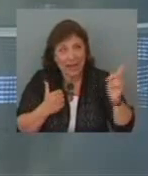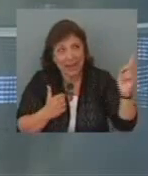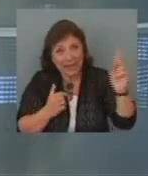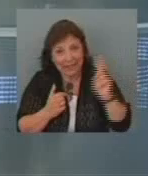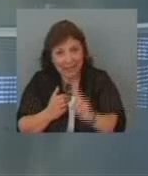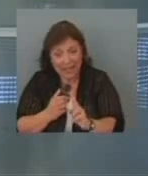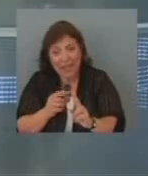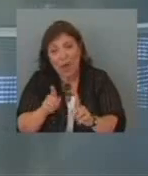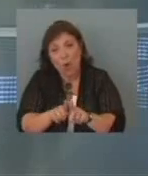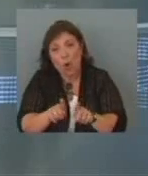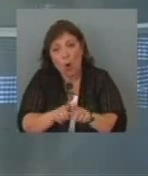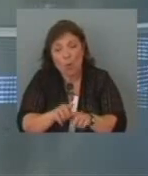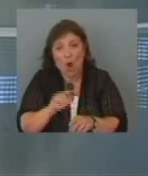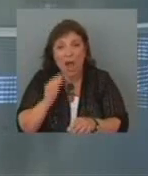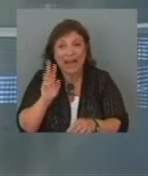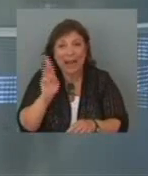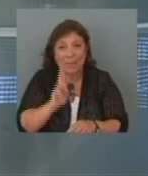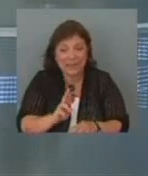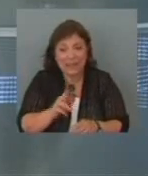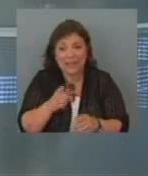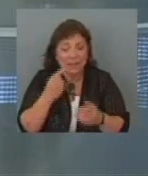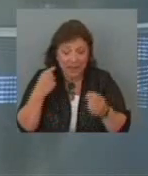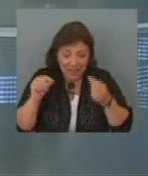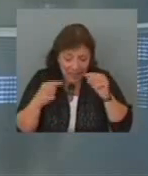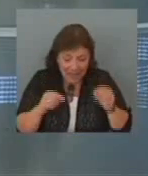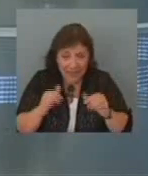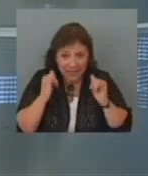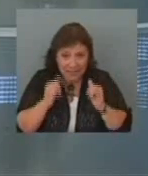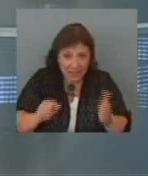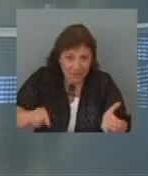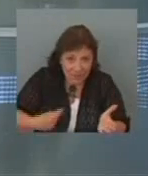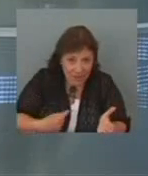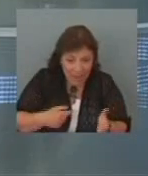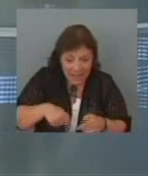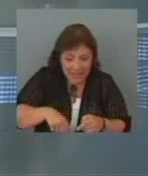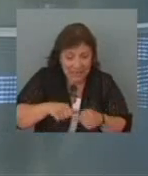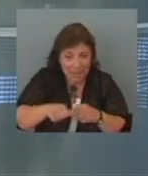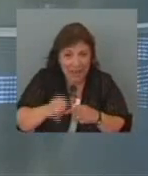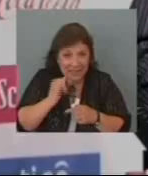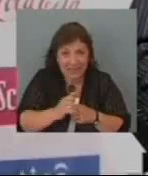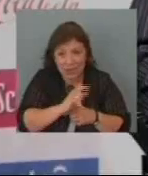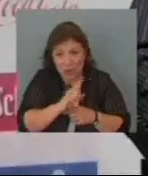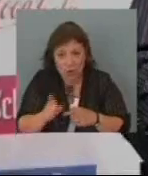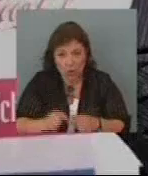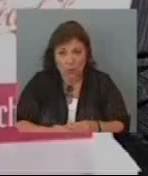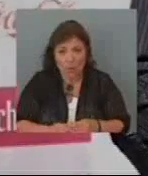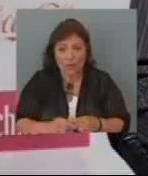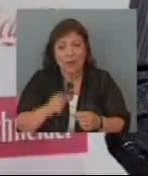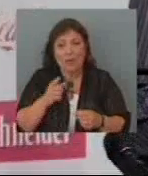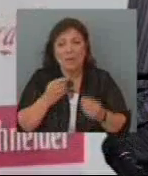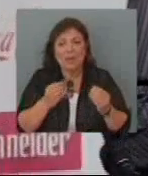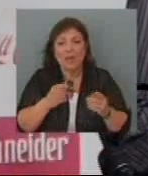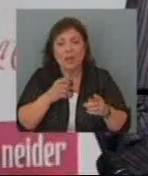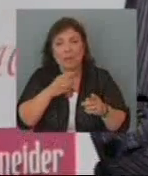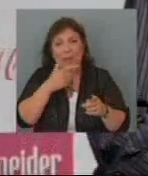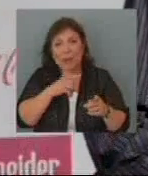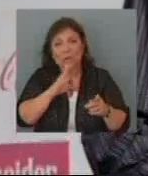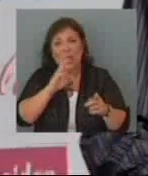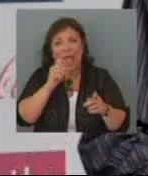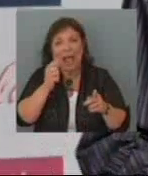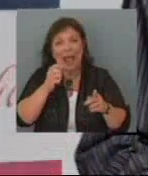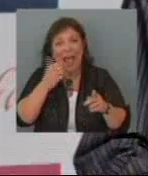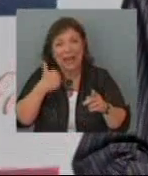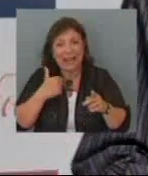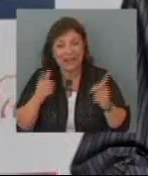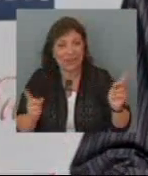especie de representante, ultimando los detalles para ver si firma en esta semana. Peluso reemplazará así a Rodolfo